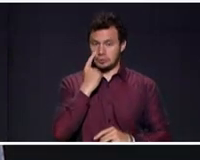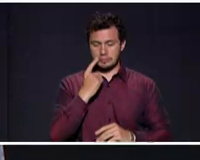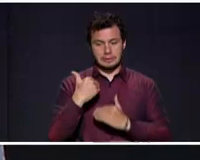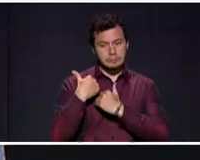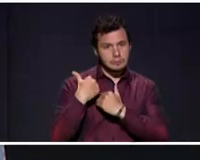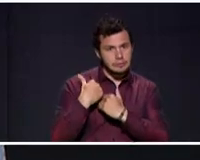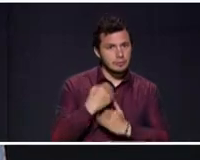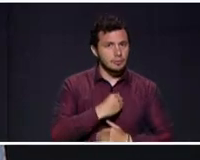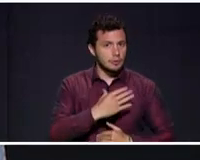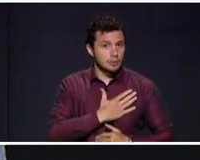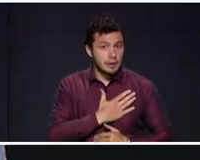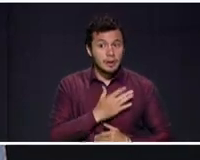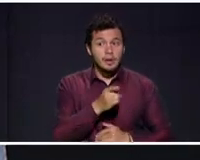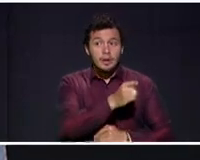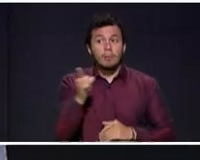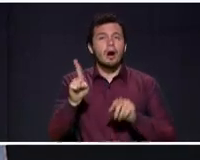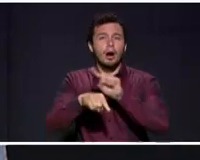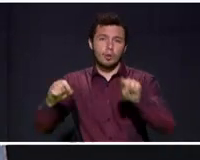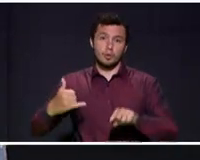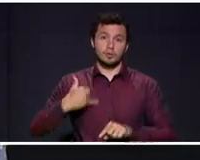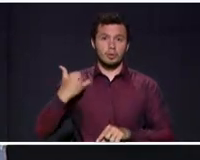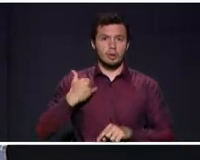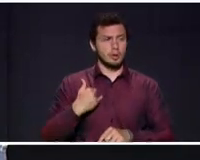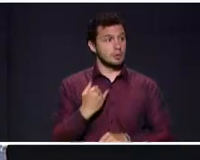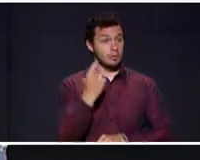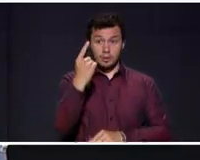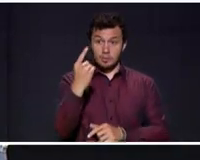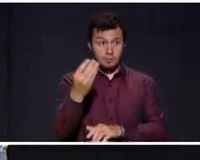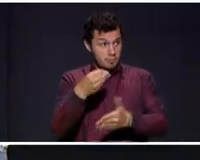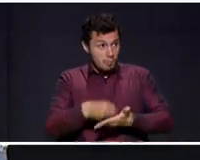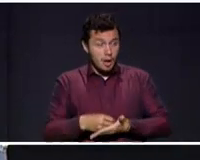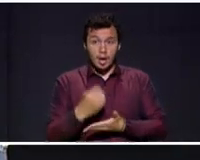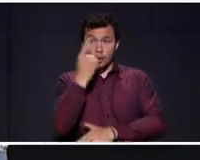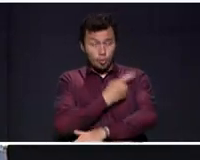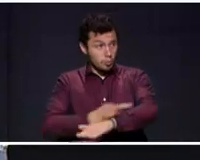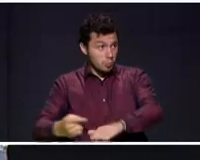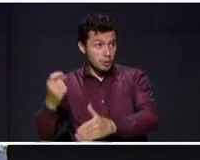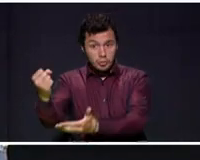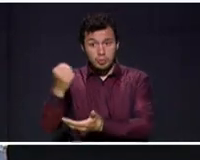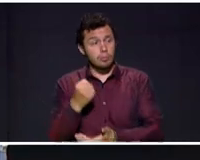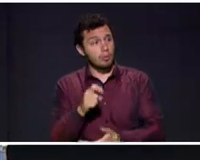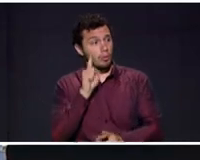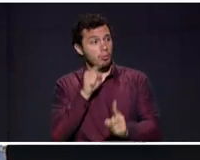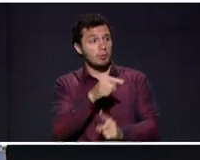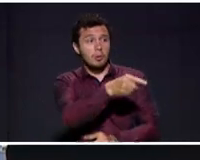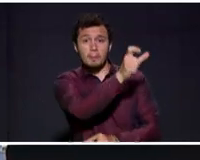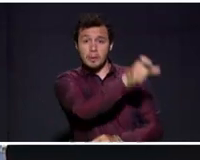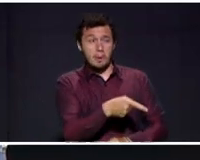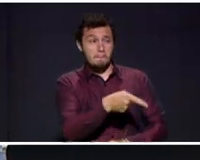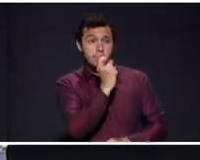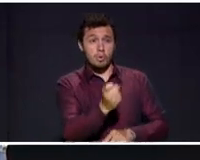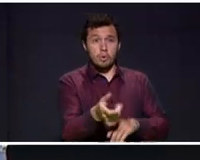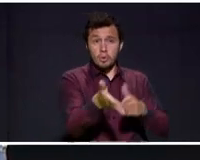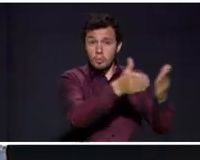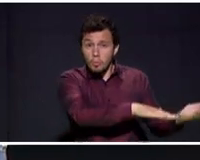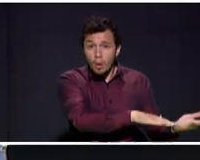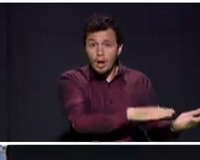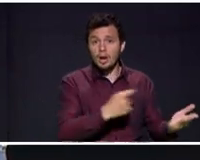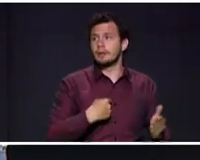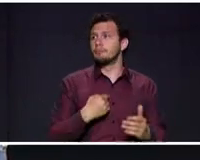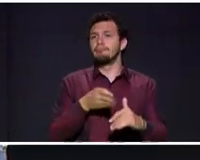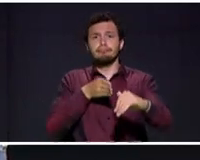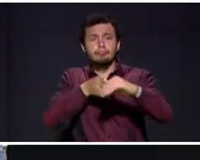prefieren un millón de pesos por matar a una persona porque no tienen la posibilidad de acceder al estudio porque no tienen la posibilidad de conectarse con